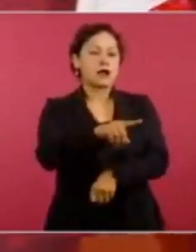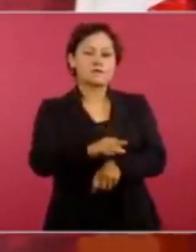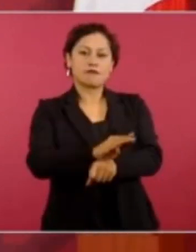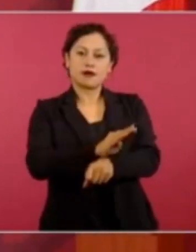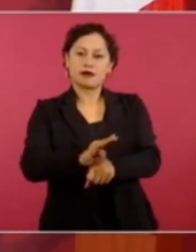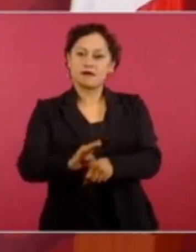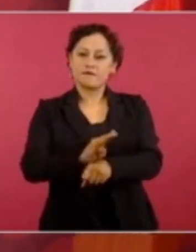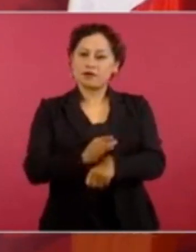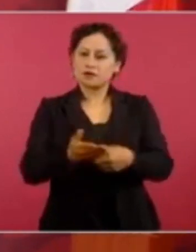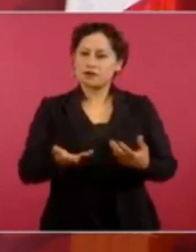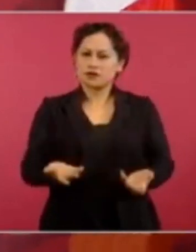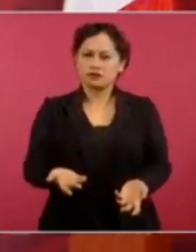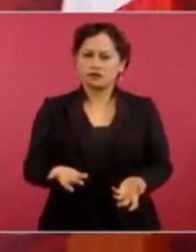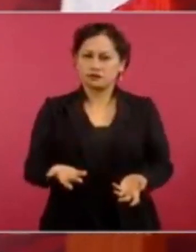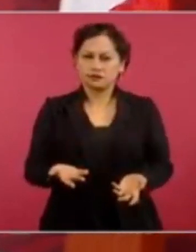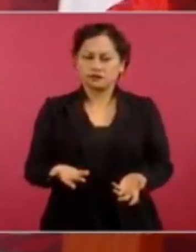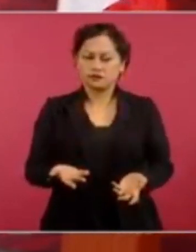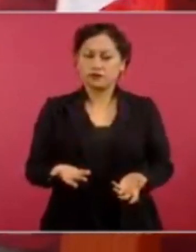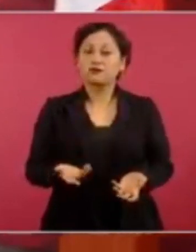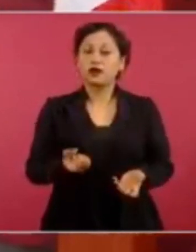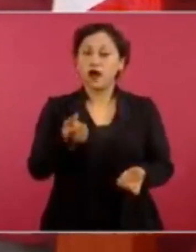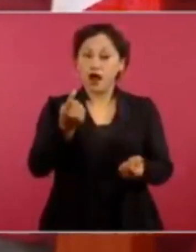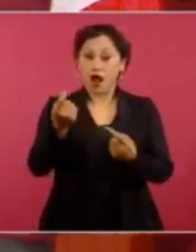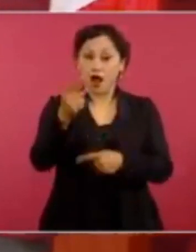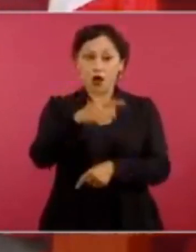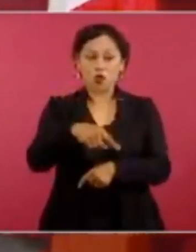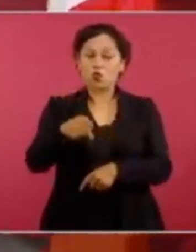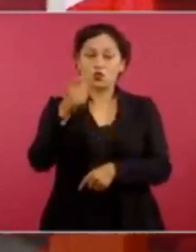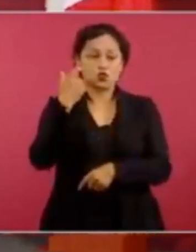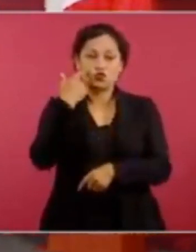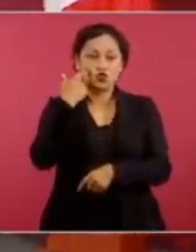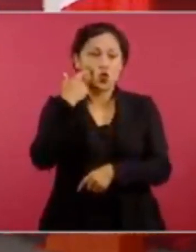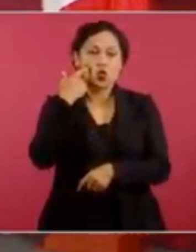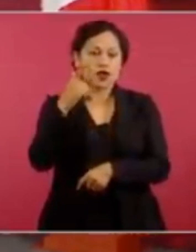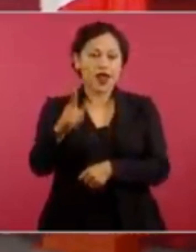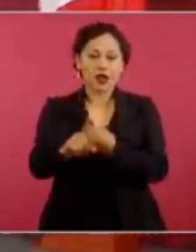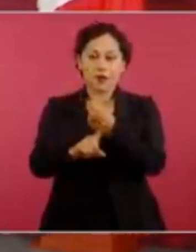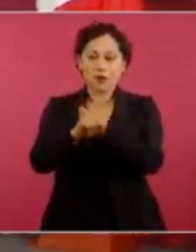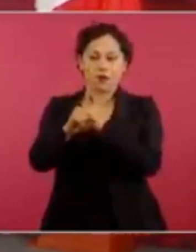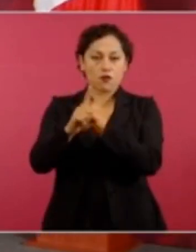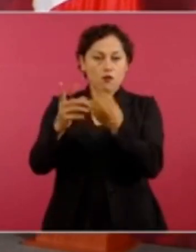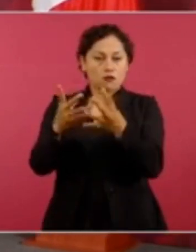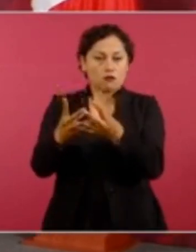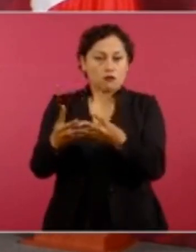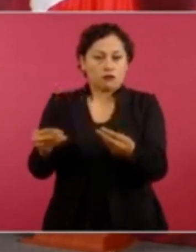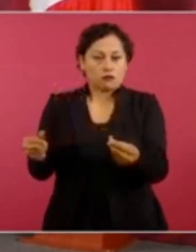Aunque parezca increíble que se resuelvan los problemas